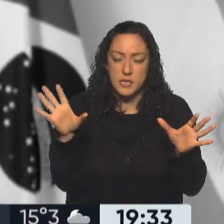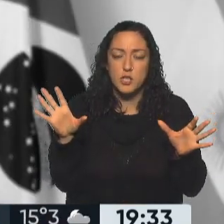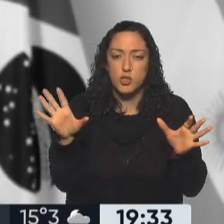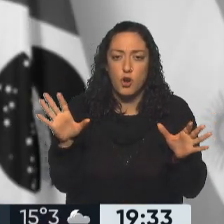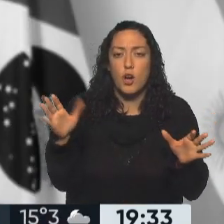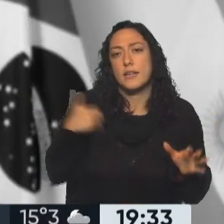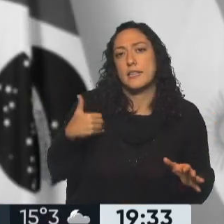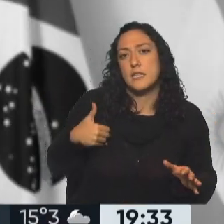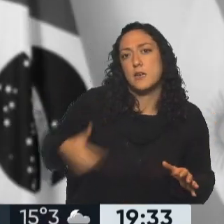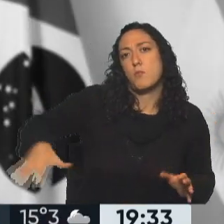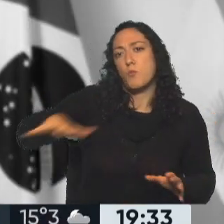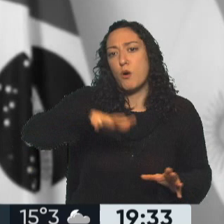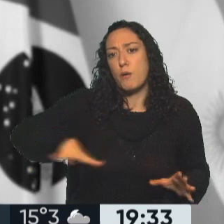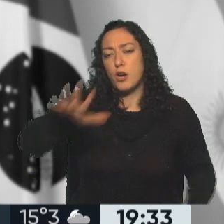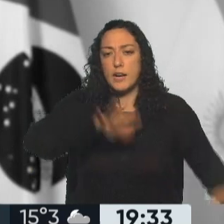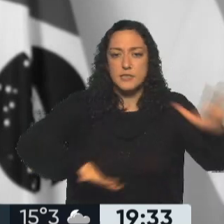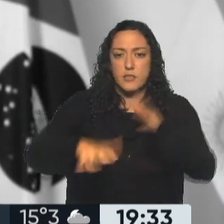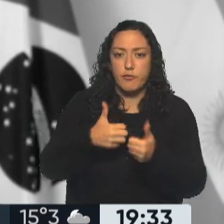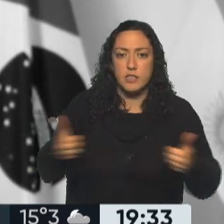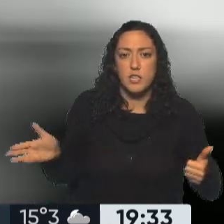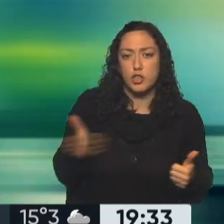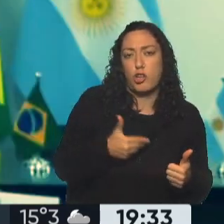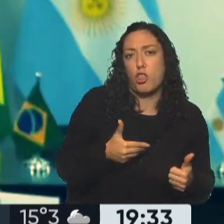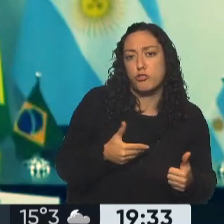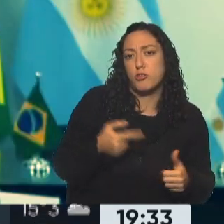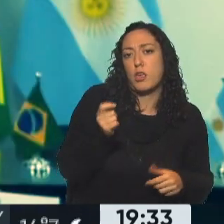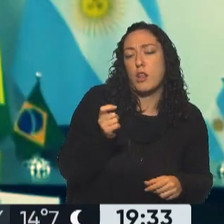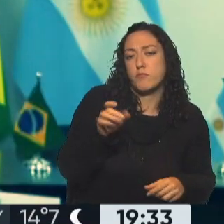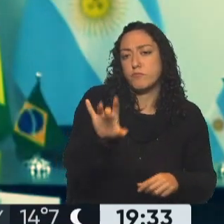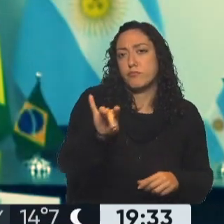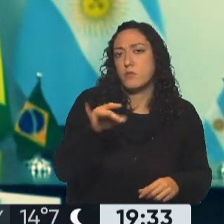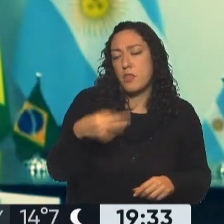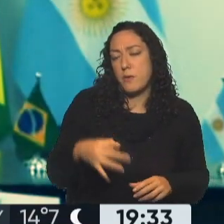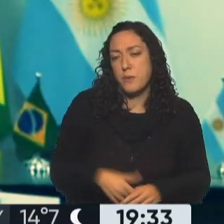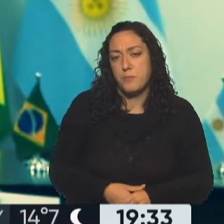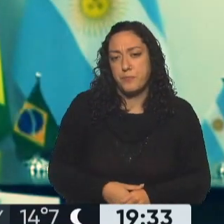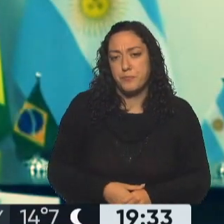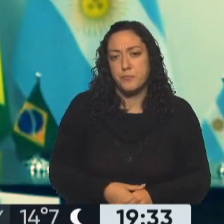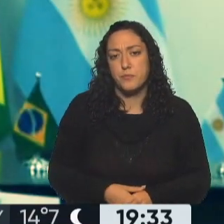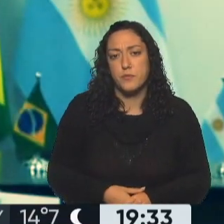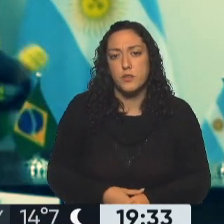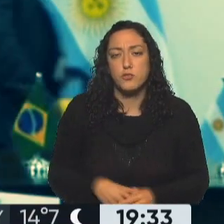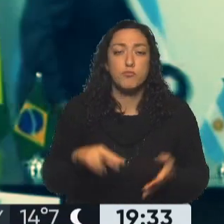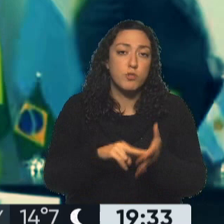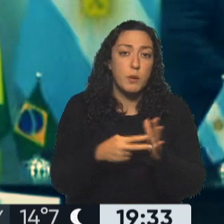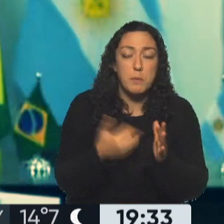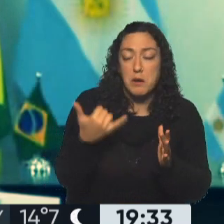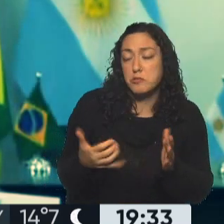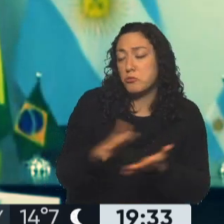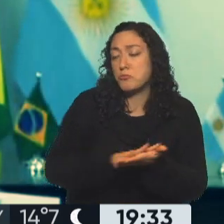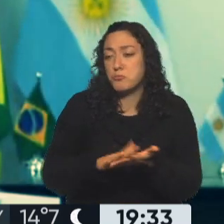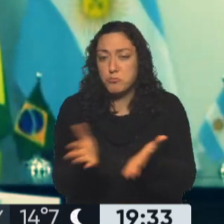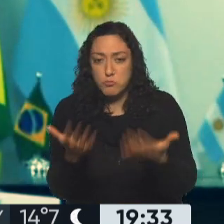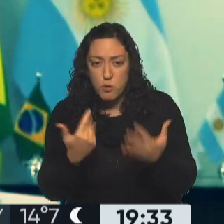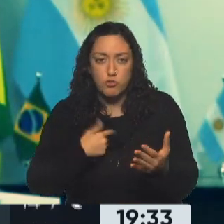pueblo argentino ordene las candidaturas dentro del Frente de Todos, pero no estoy para comentar los problemas, estoy para resolverlos. Tengo las soluciones, sé